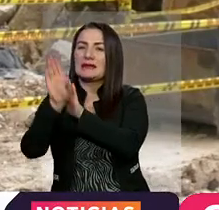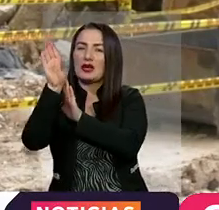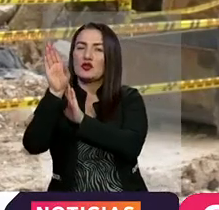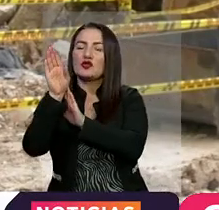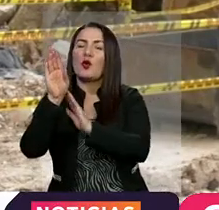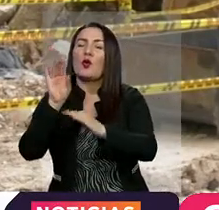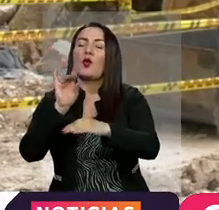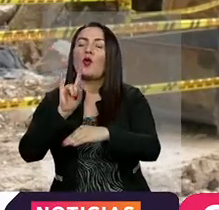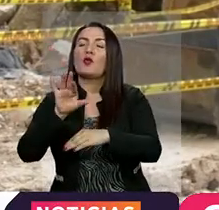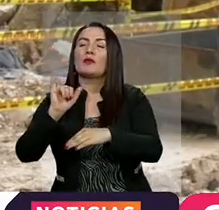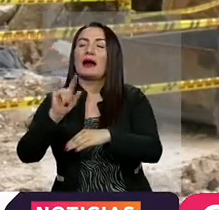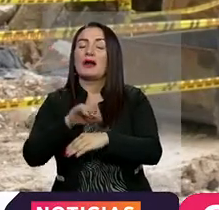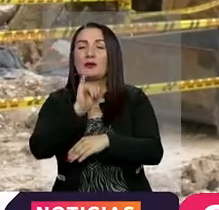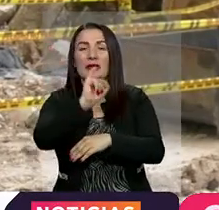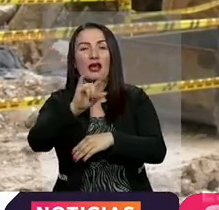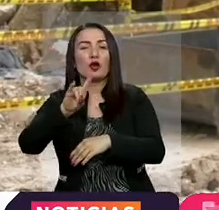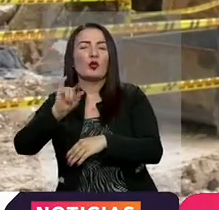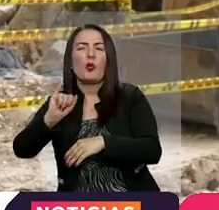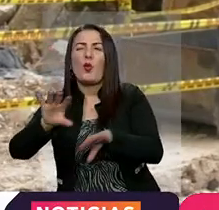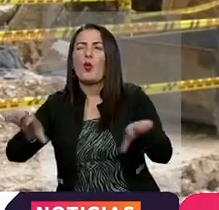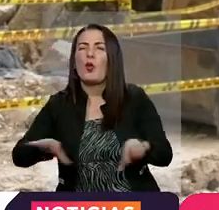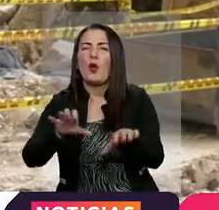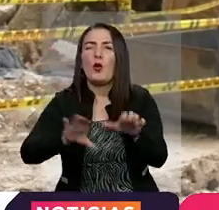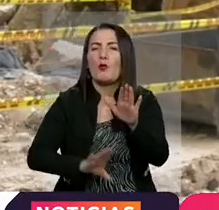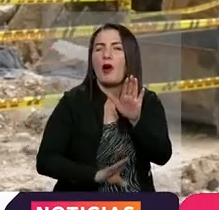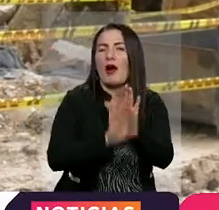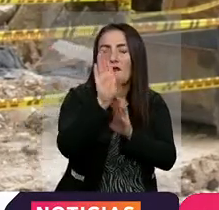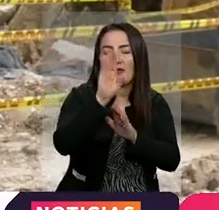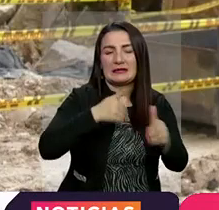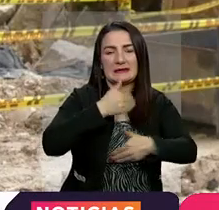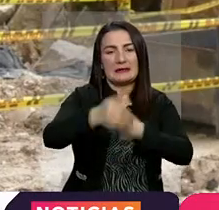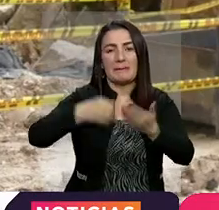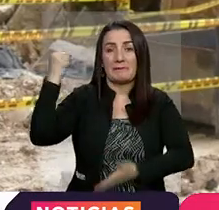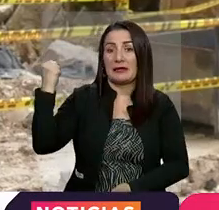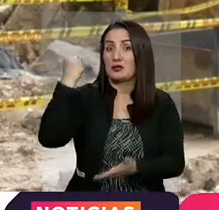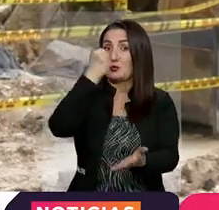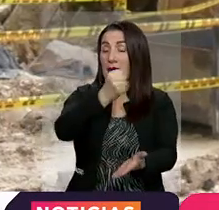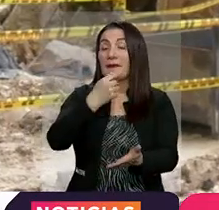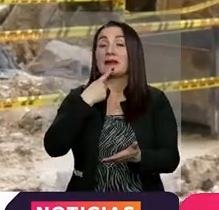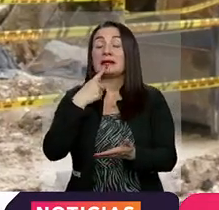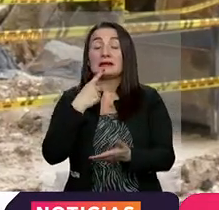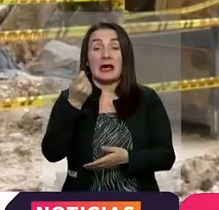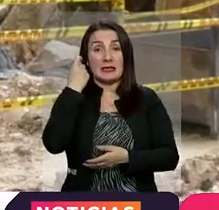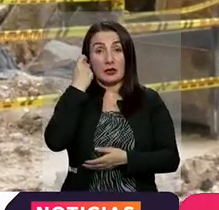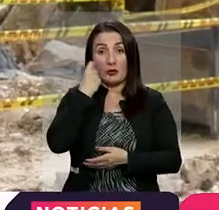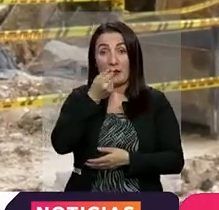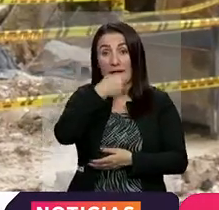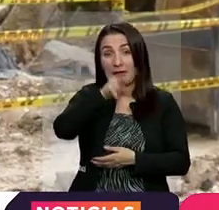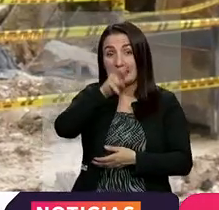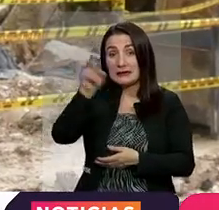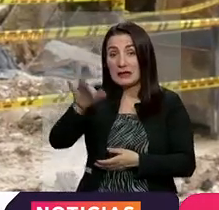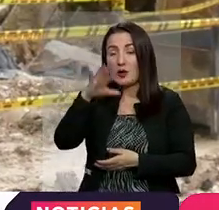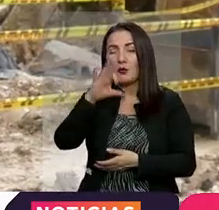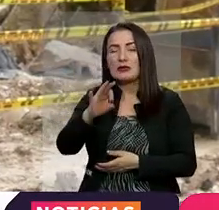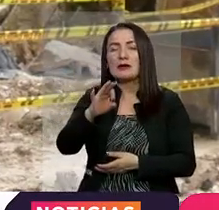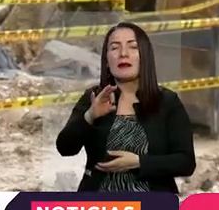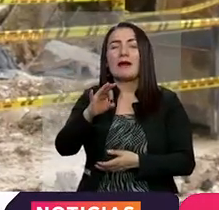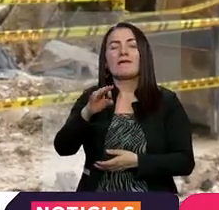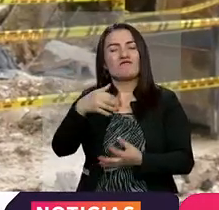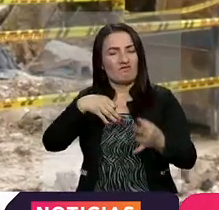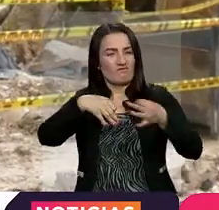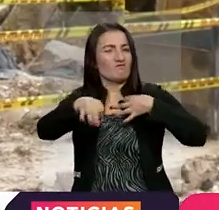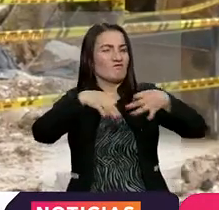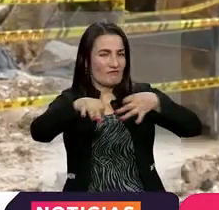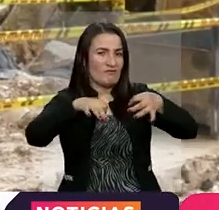para preguntarles cómo avanzan en ejecución presupuestal. Indicaron que a pesar de que la cifra más reciente es del 17%, tiene una